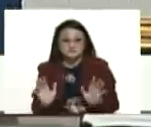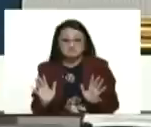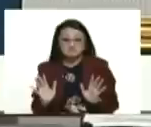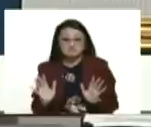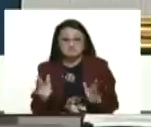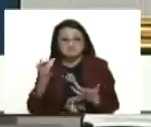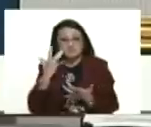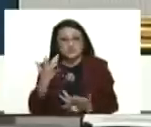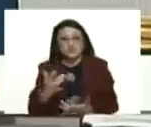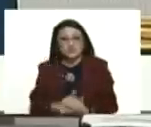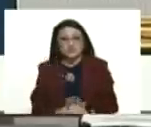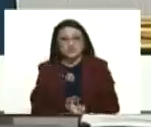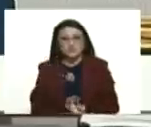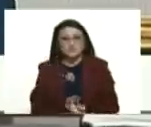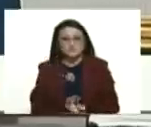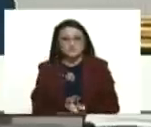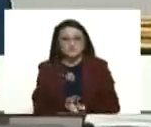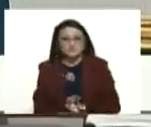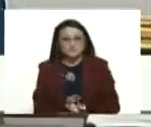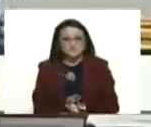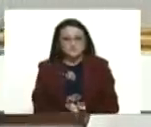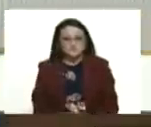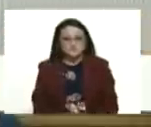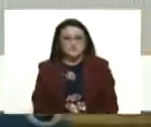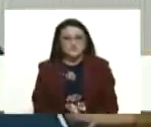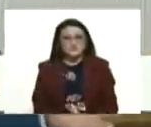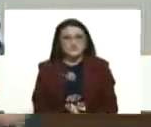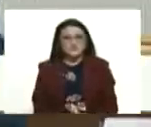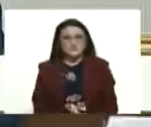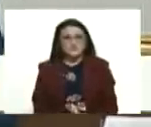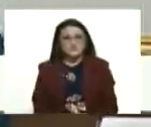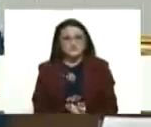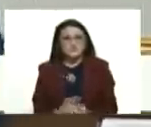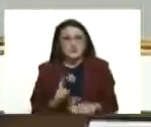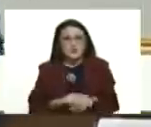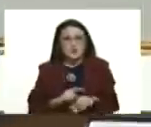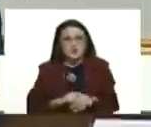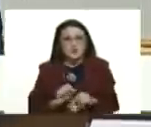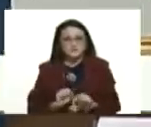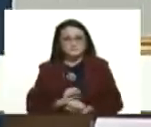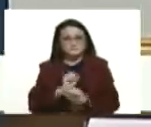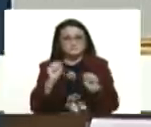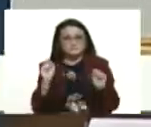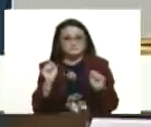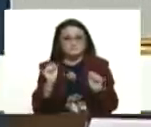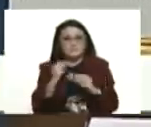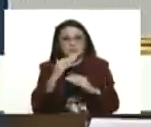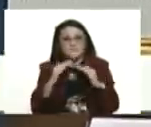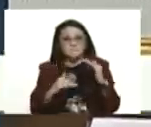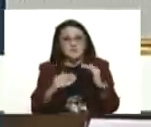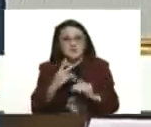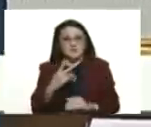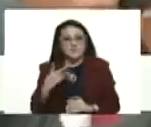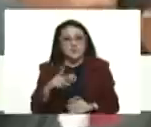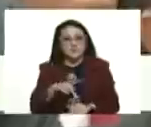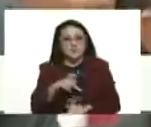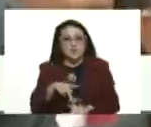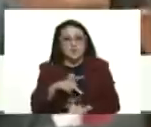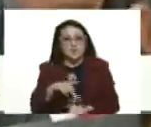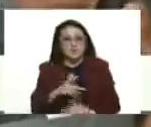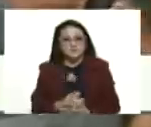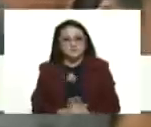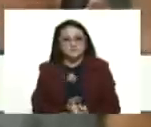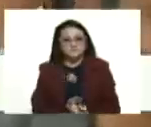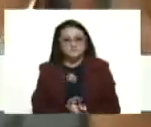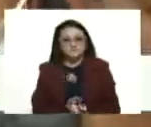visto como se ha visto, que en horas tan recientes como hace menos de 24 horas,